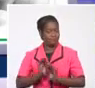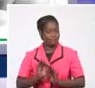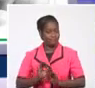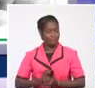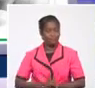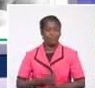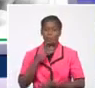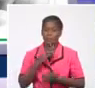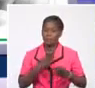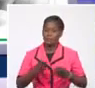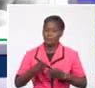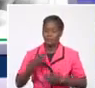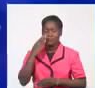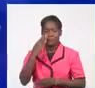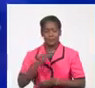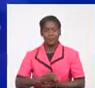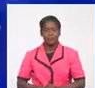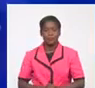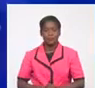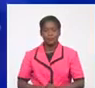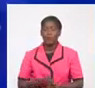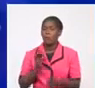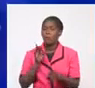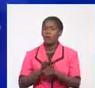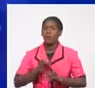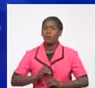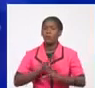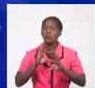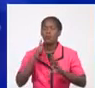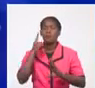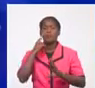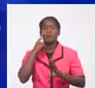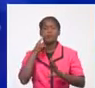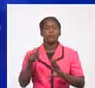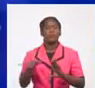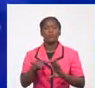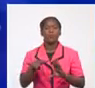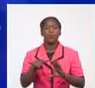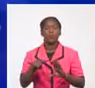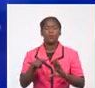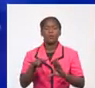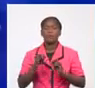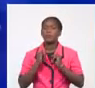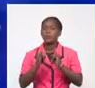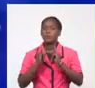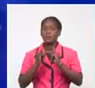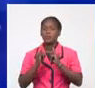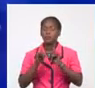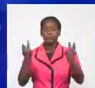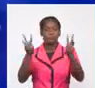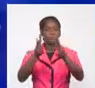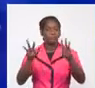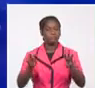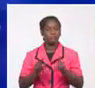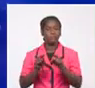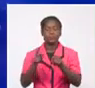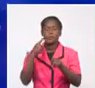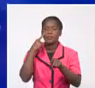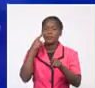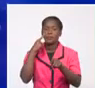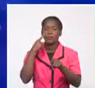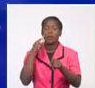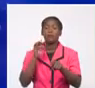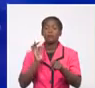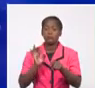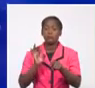doctor, comentábamos en horas de la mañana que existen algunas noticias que circulan en las redes. Sabemos que muchas no con muy